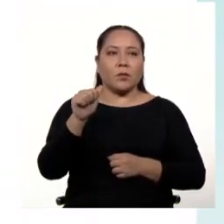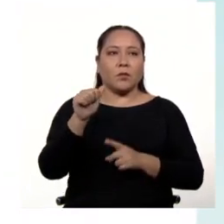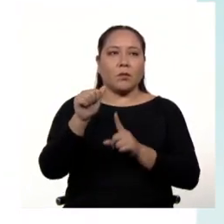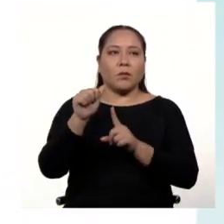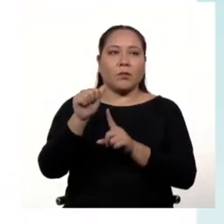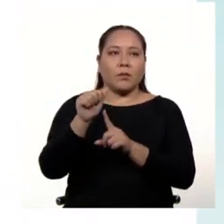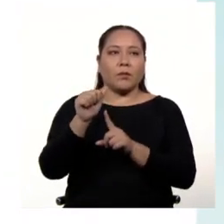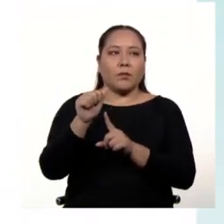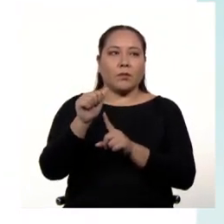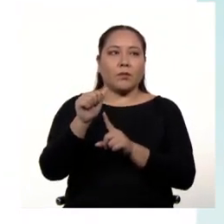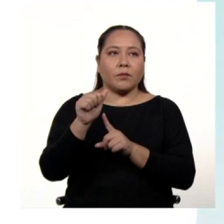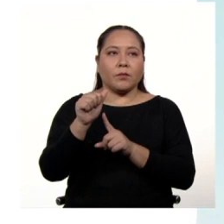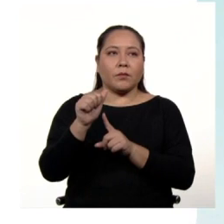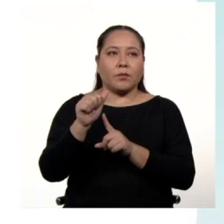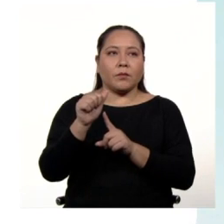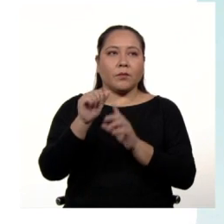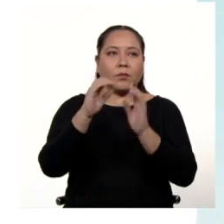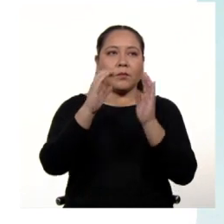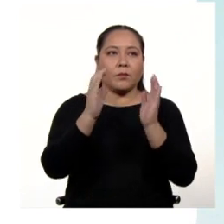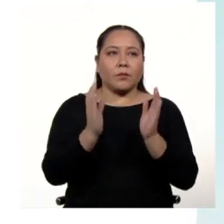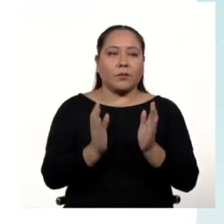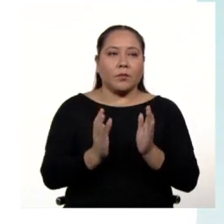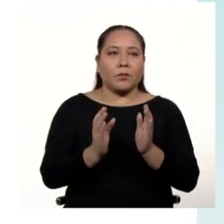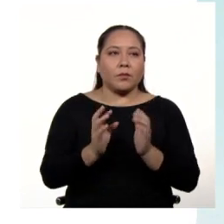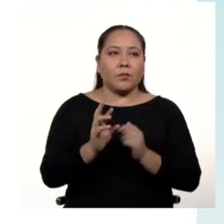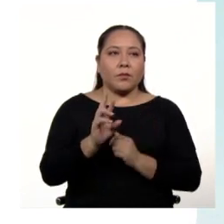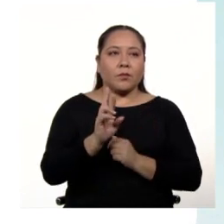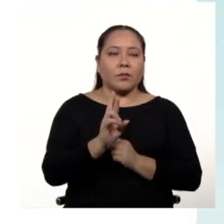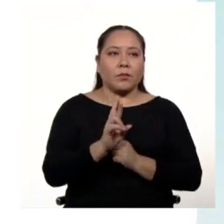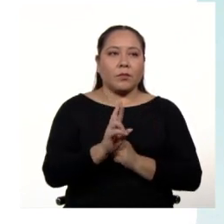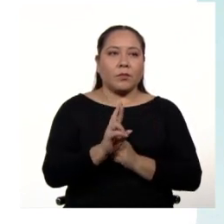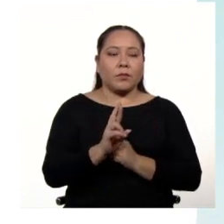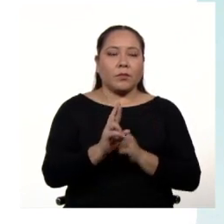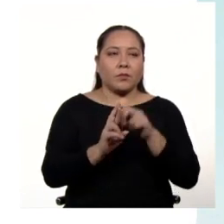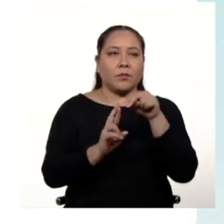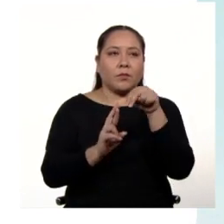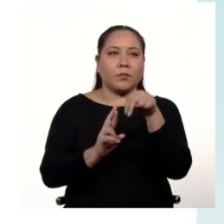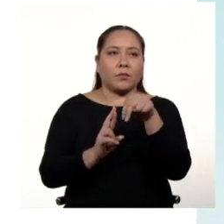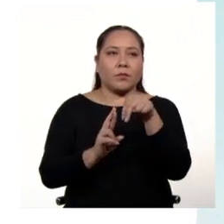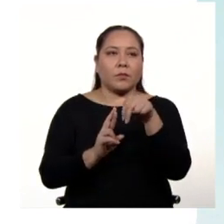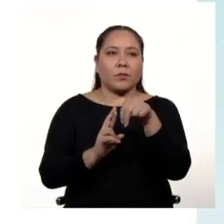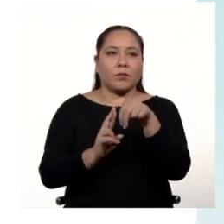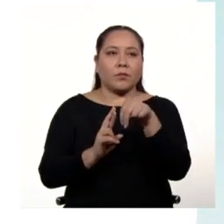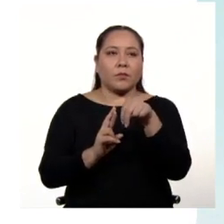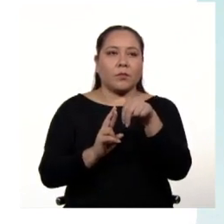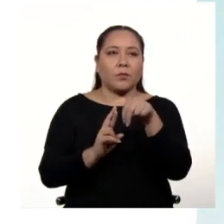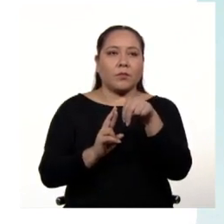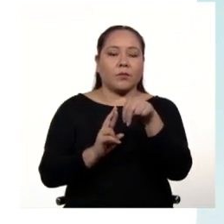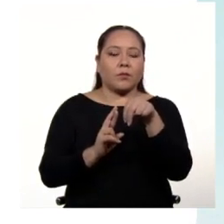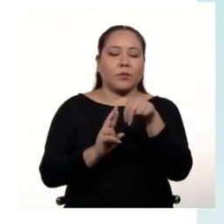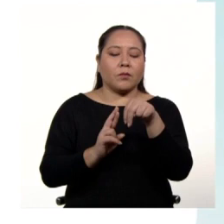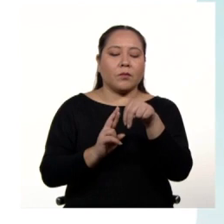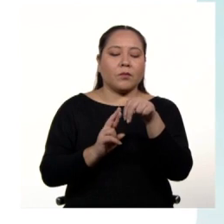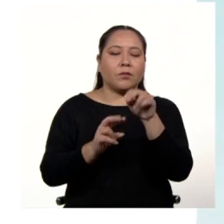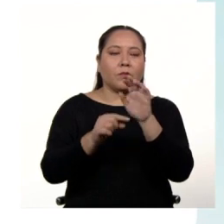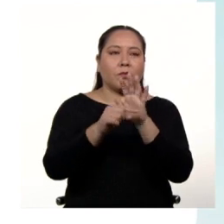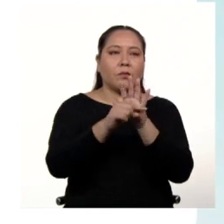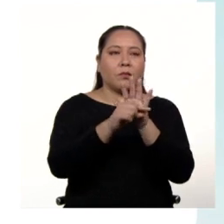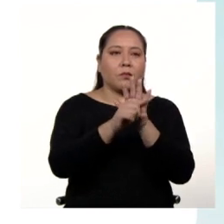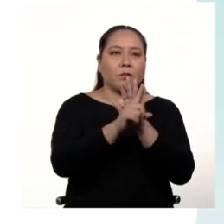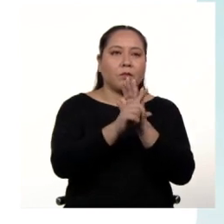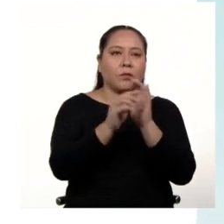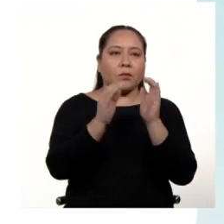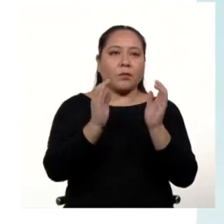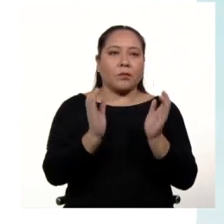primer término a sub 1 que multiplica la sustracción de la razón r elevada al número de término